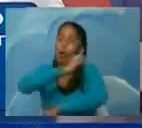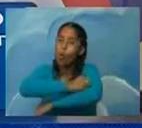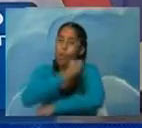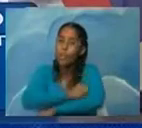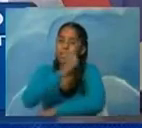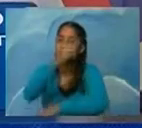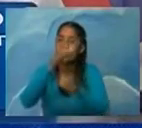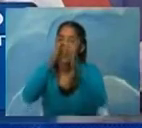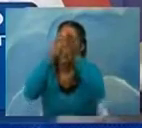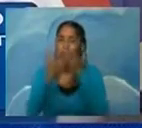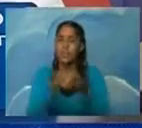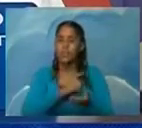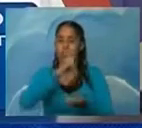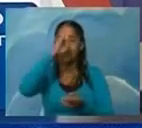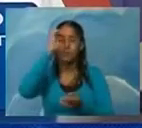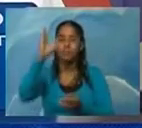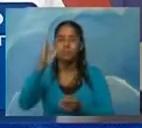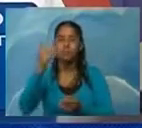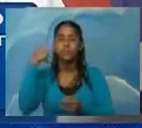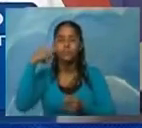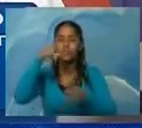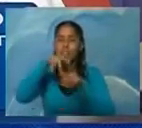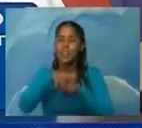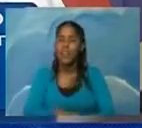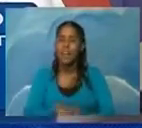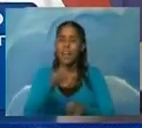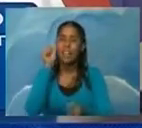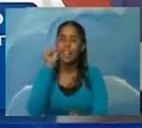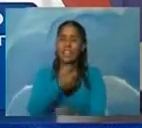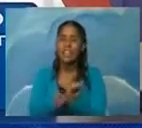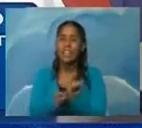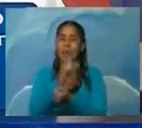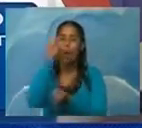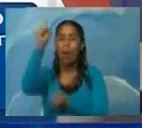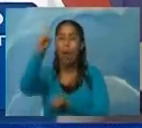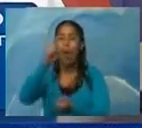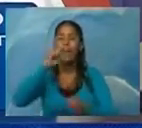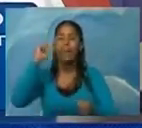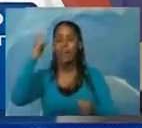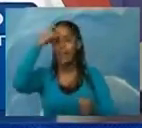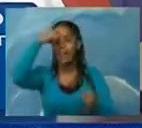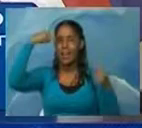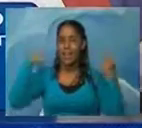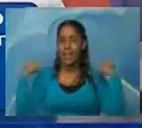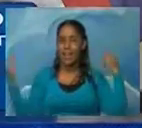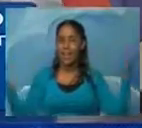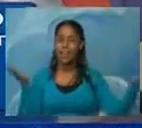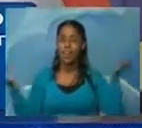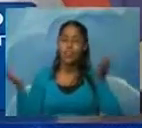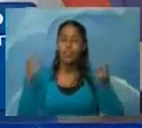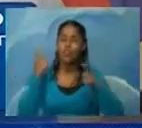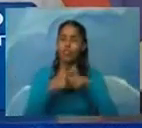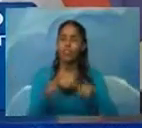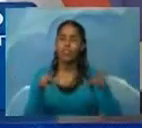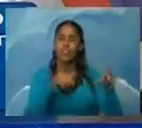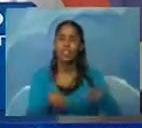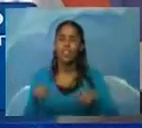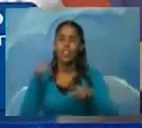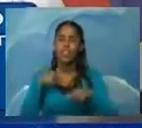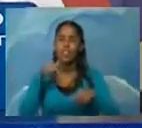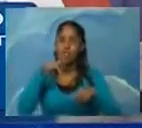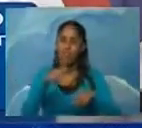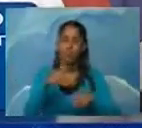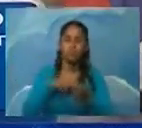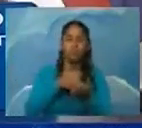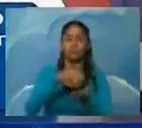de Dios, por eso han sido esclavos en Egipto, esclavos en Babilonia y hoy vagando por